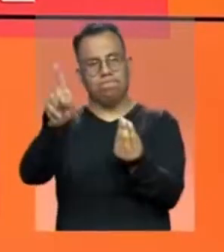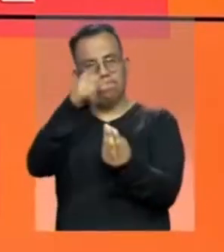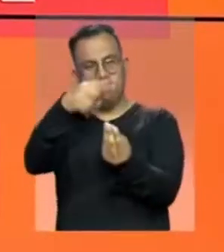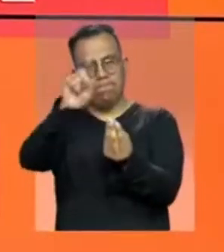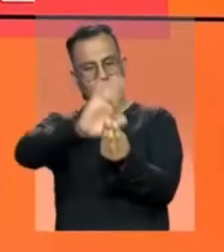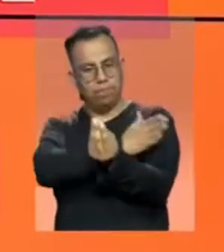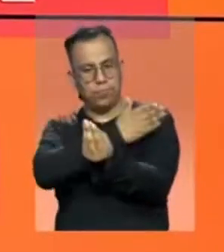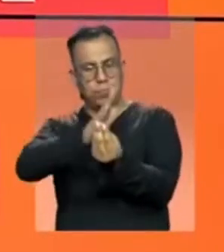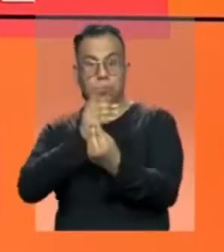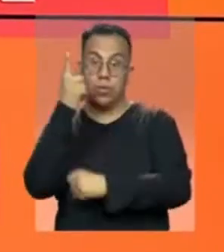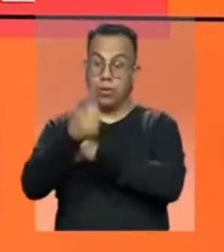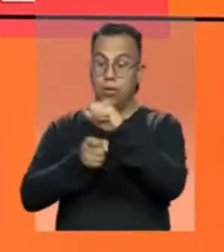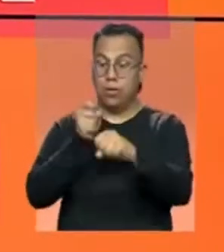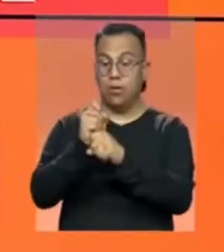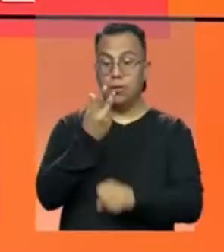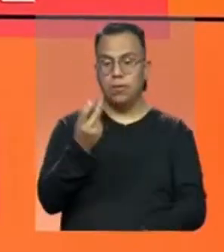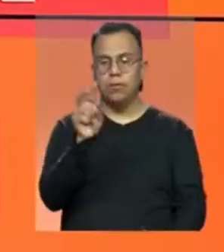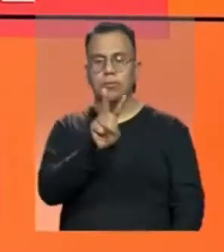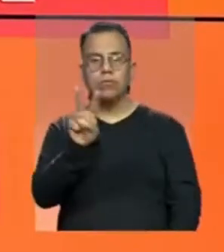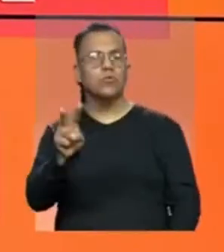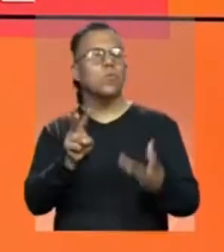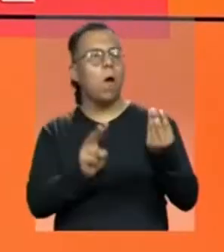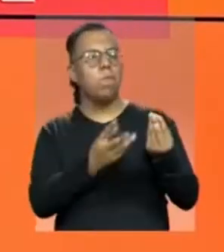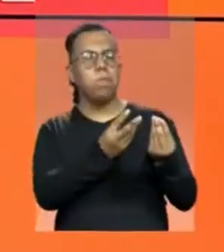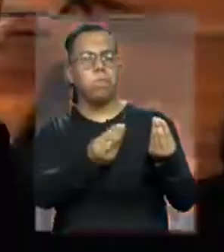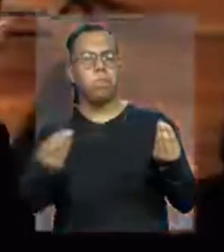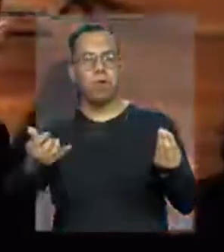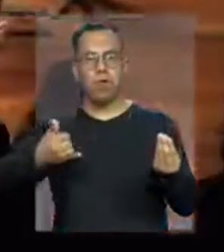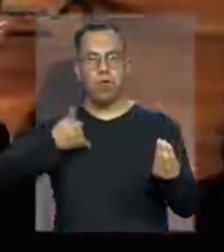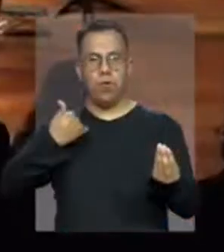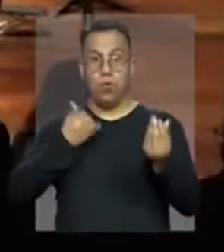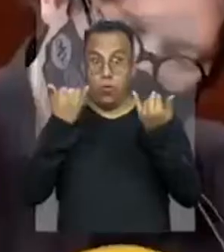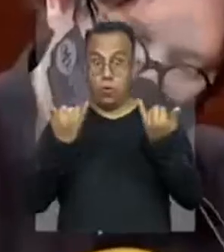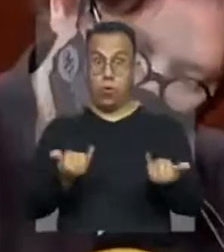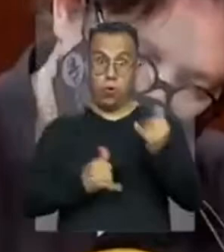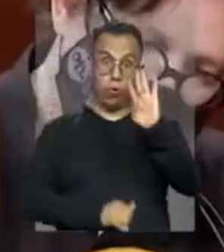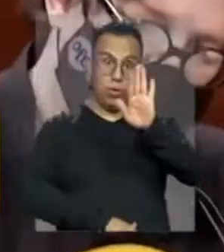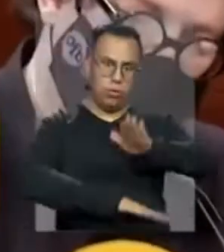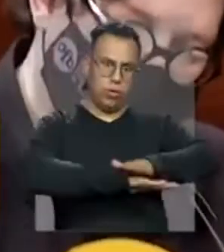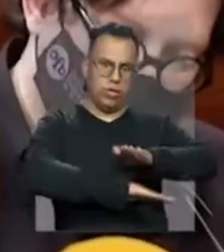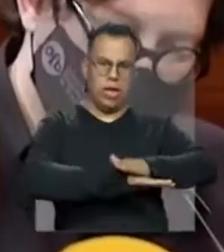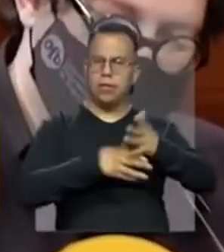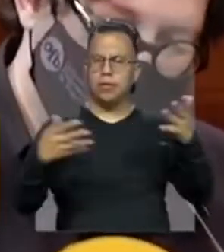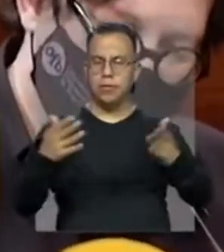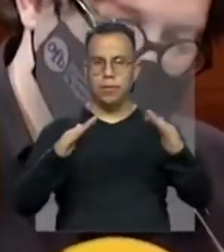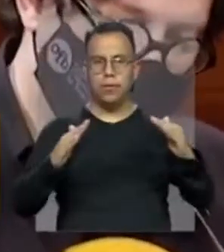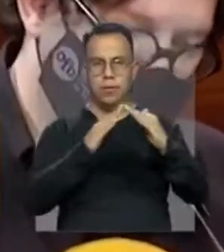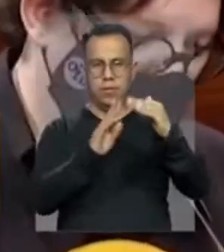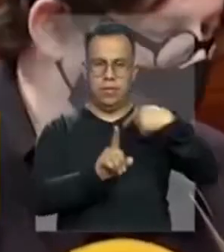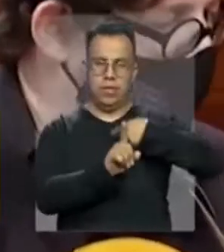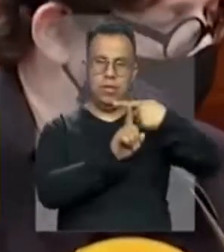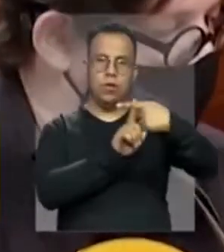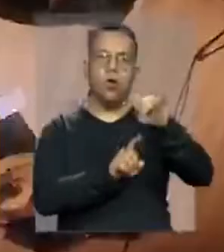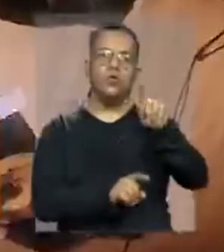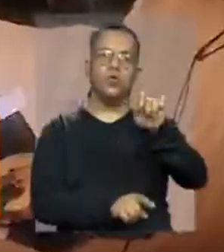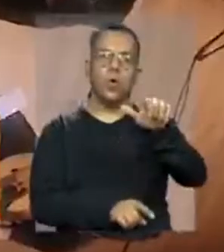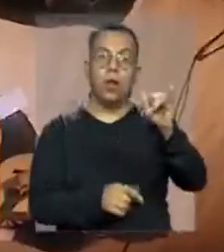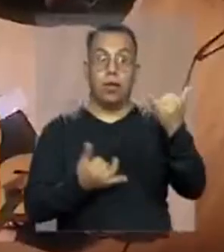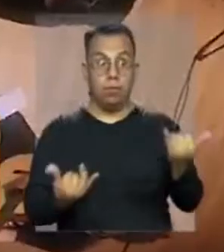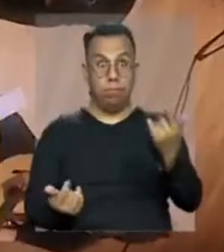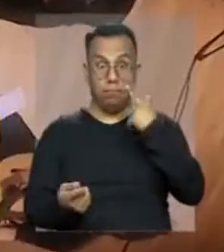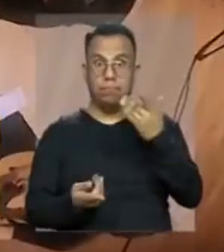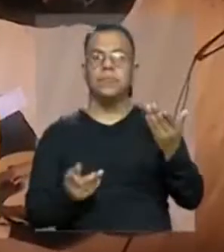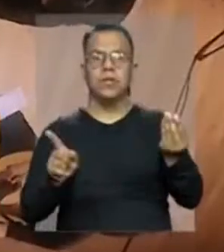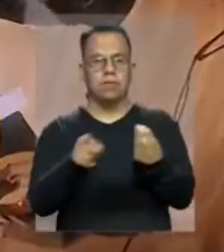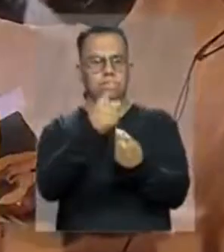temporada de conciertos 2022 con sus agrupaciones juveniles. Hoy, a las 4 de la tarde, en la Iglesia San Ignacio de Loyola, se presentará